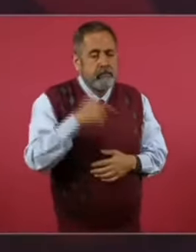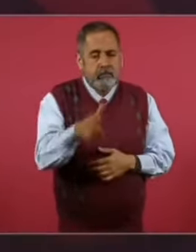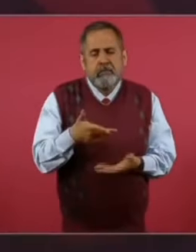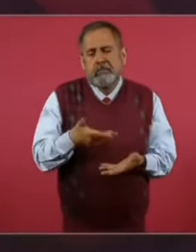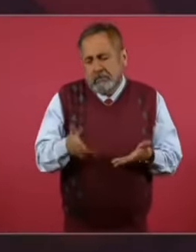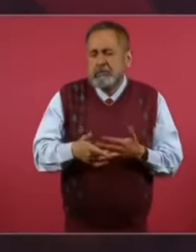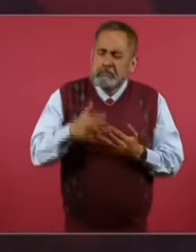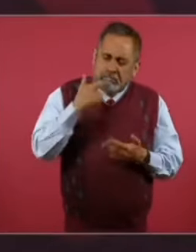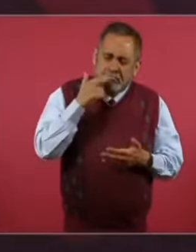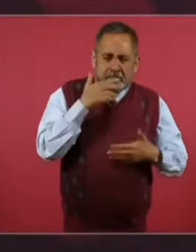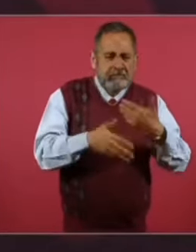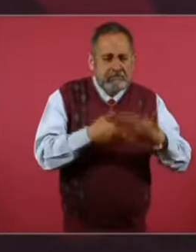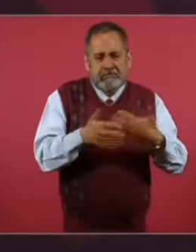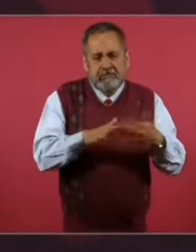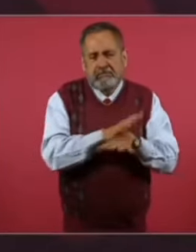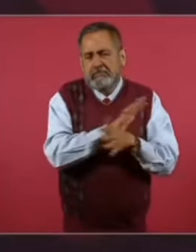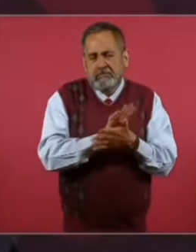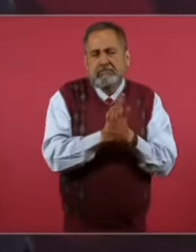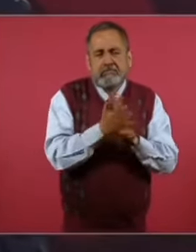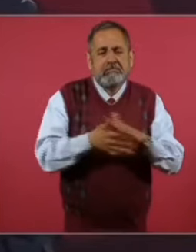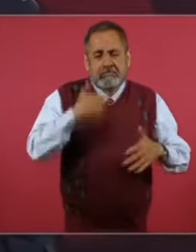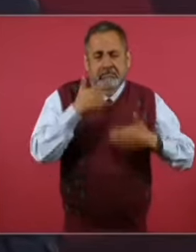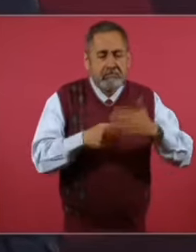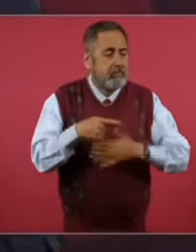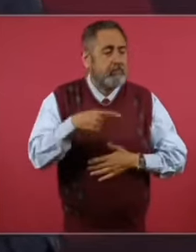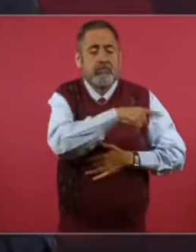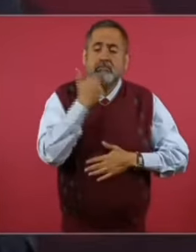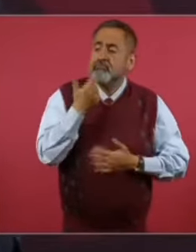Ya ahora han ido cambiando